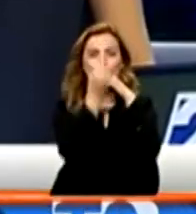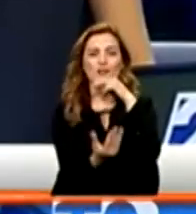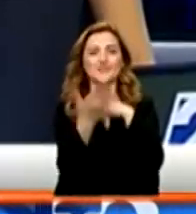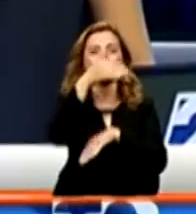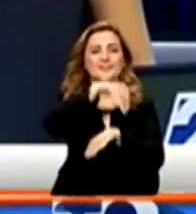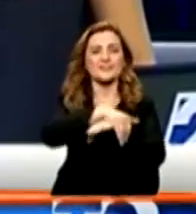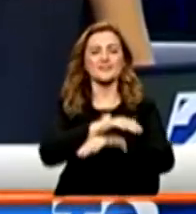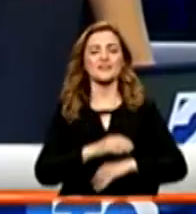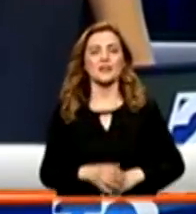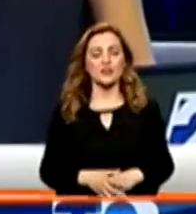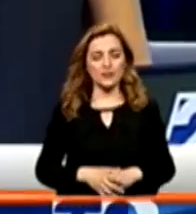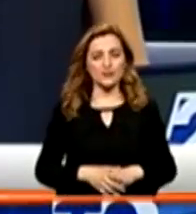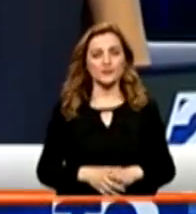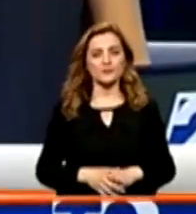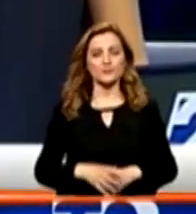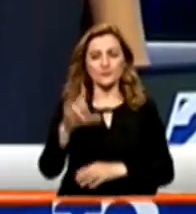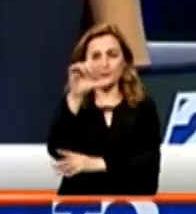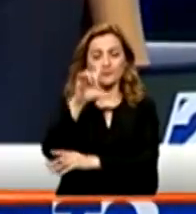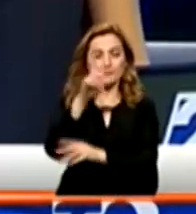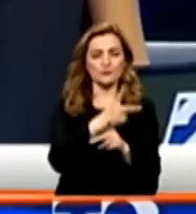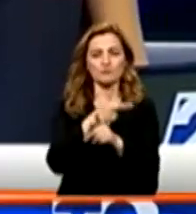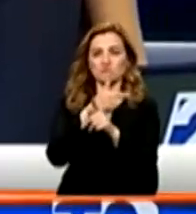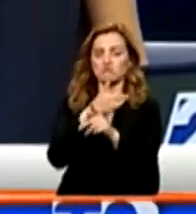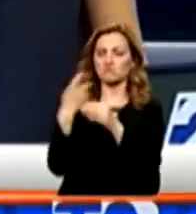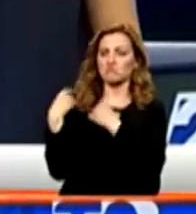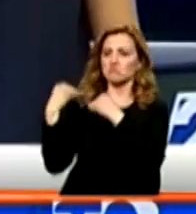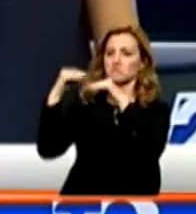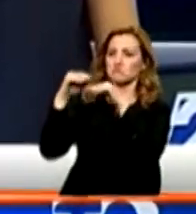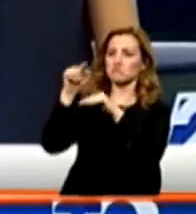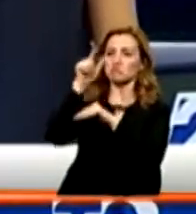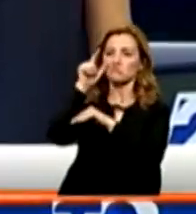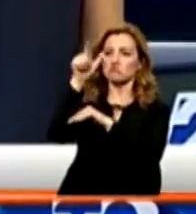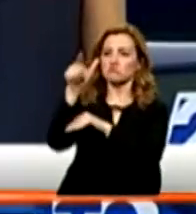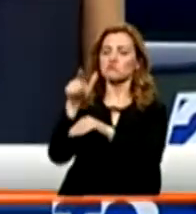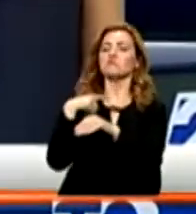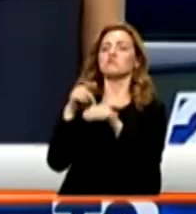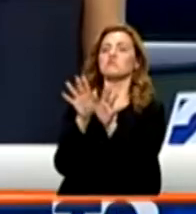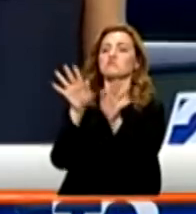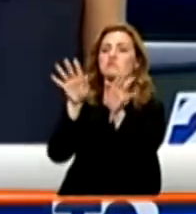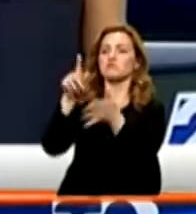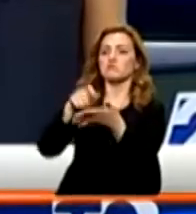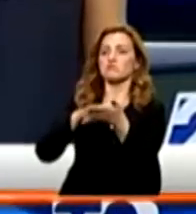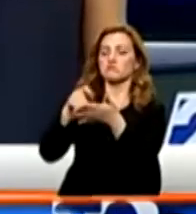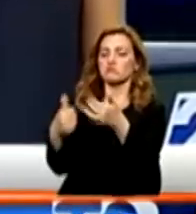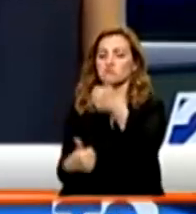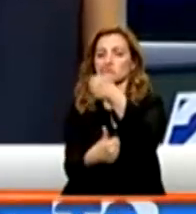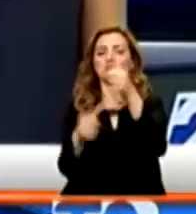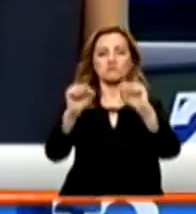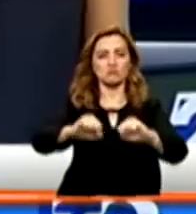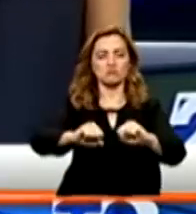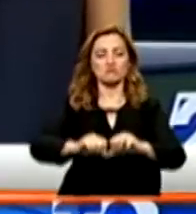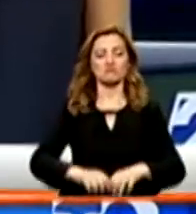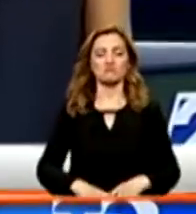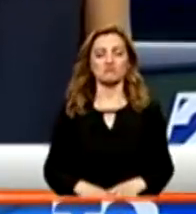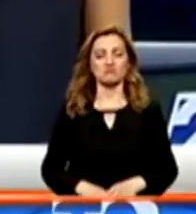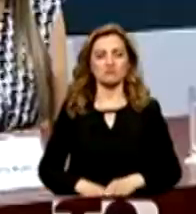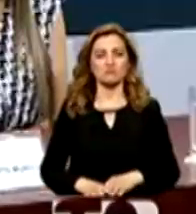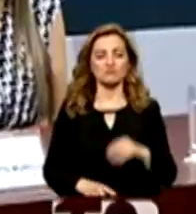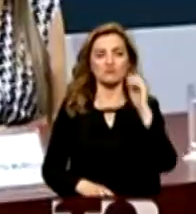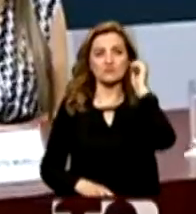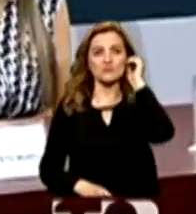el Consejo delegó a la Fiscalía General la atribución para contratar directamente personal auxiliar. Aquí el detalle.